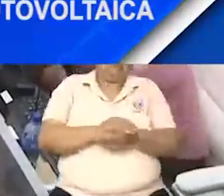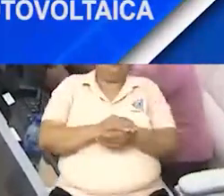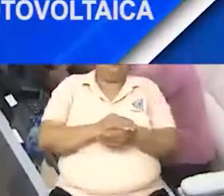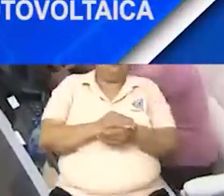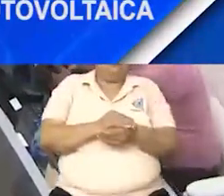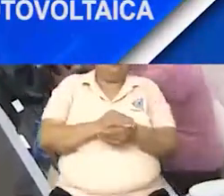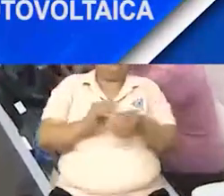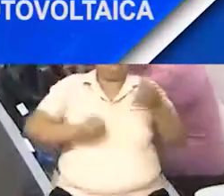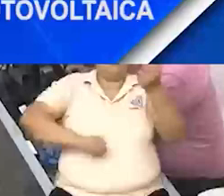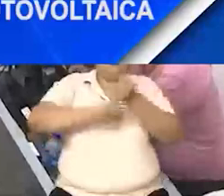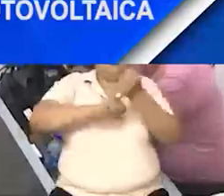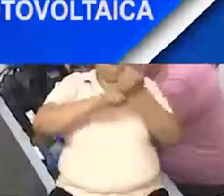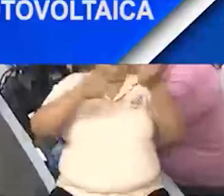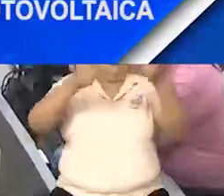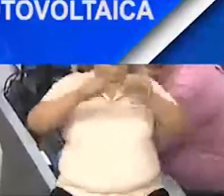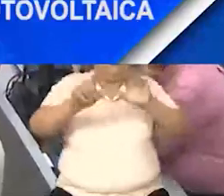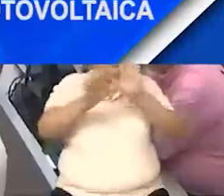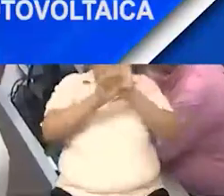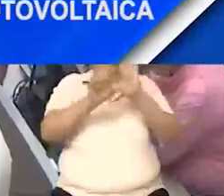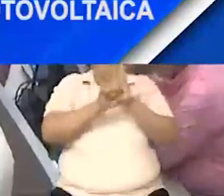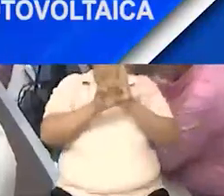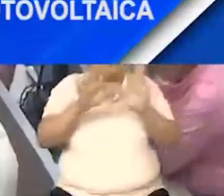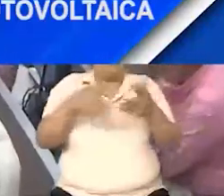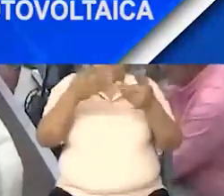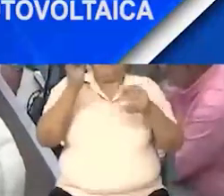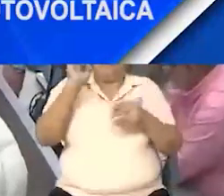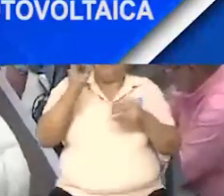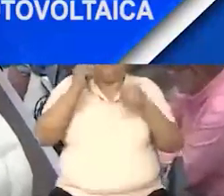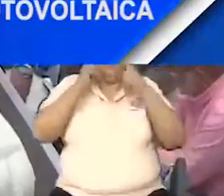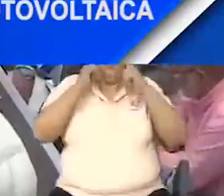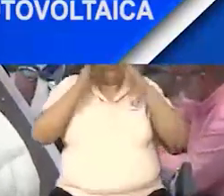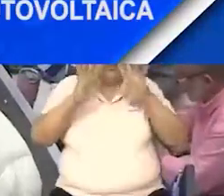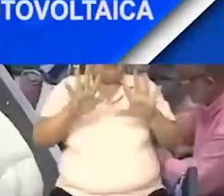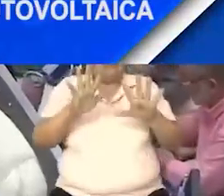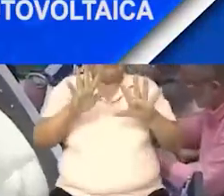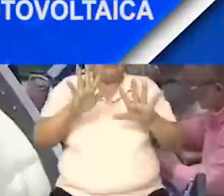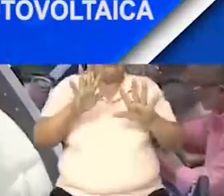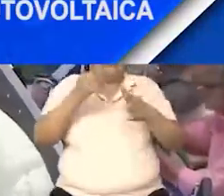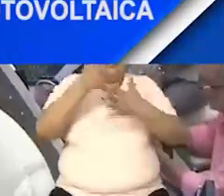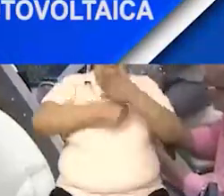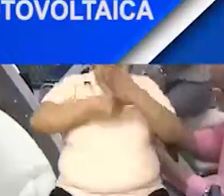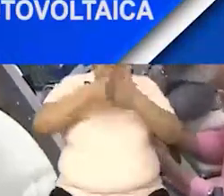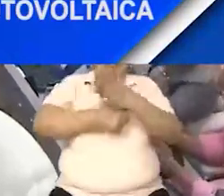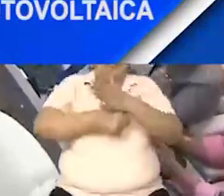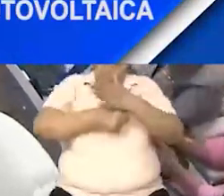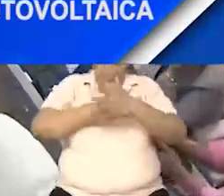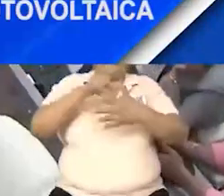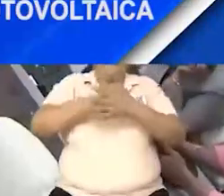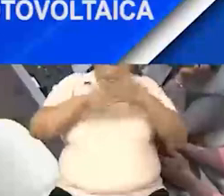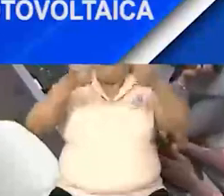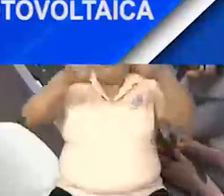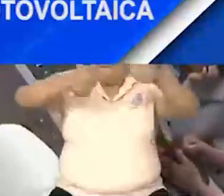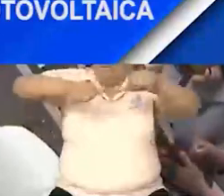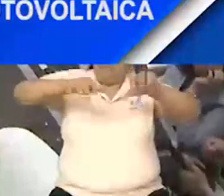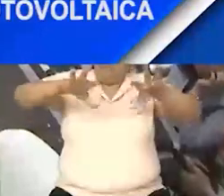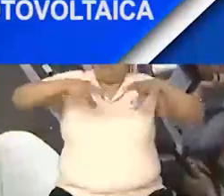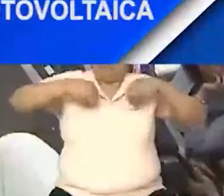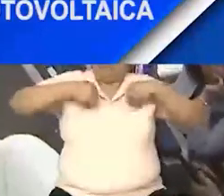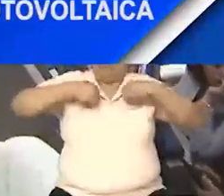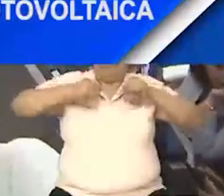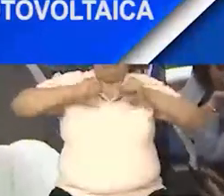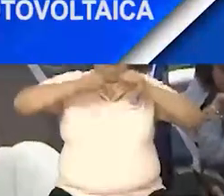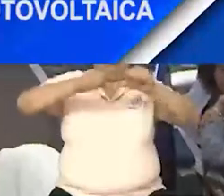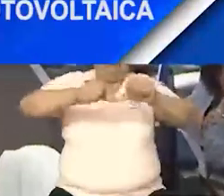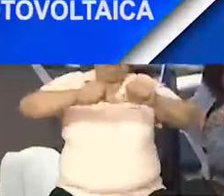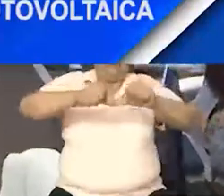tendrá un periodo de gracia de 18 meses y la amortización principal del pago será en 96